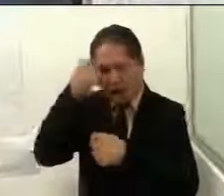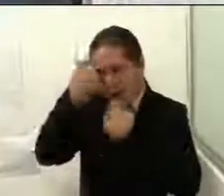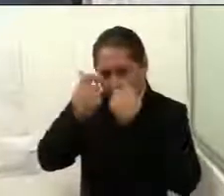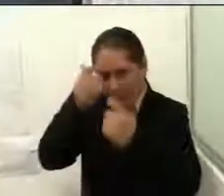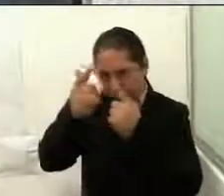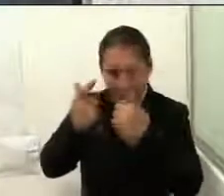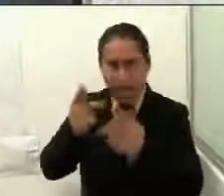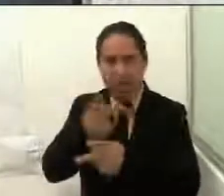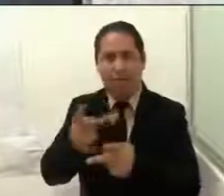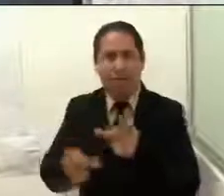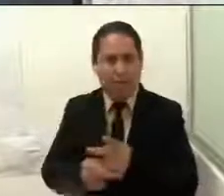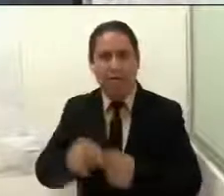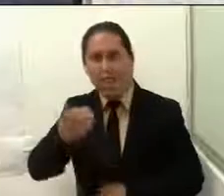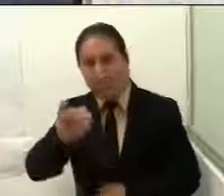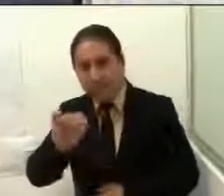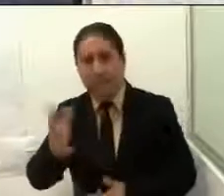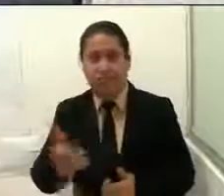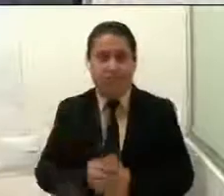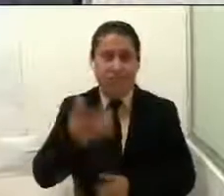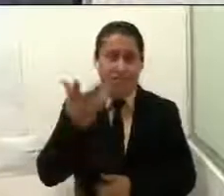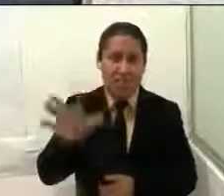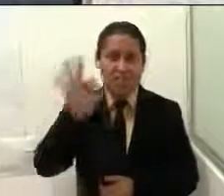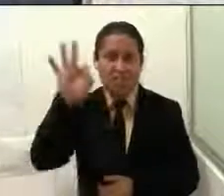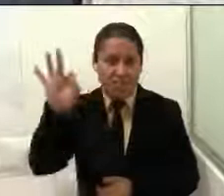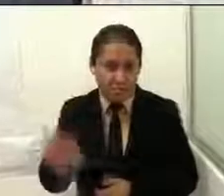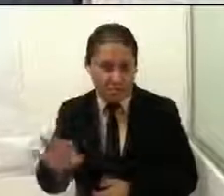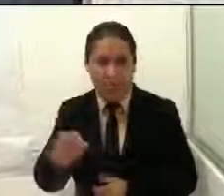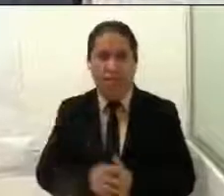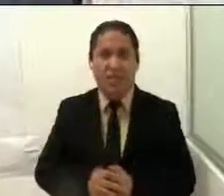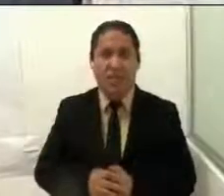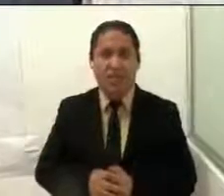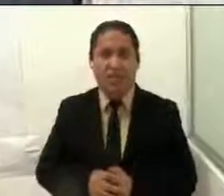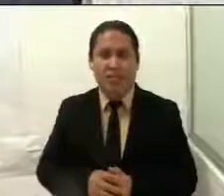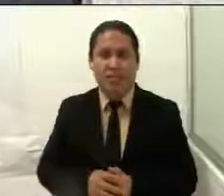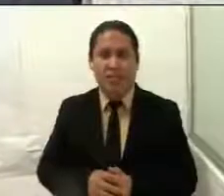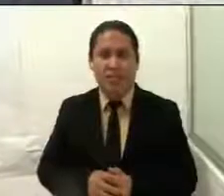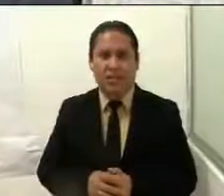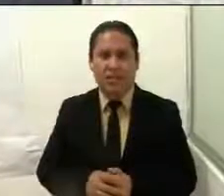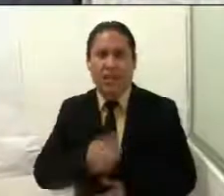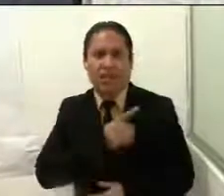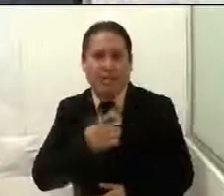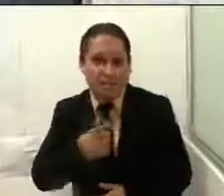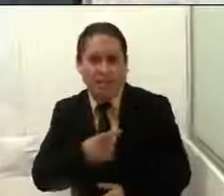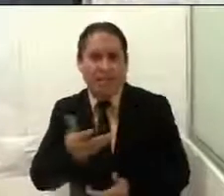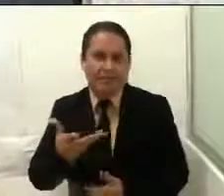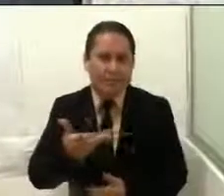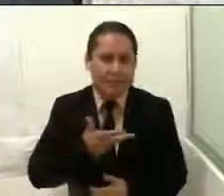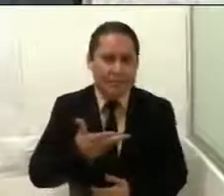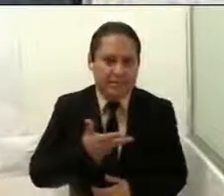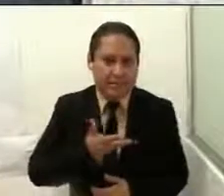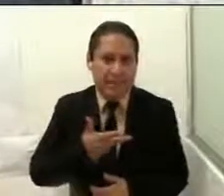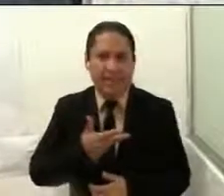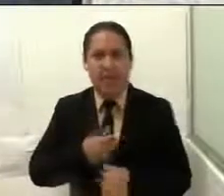donde al menos un 10 por ciento de los extensionistas deberán contar con menos de